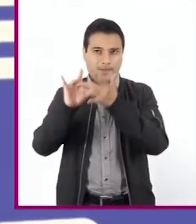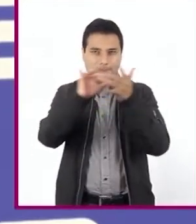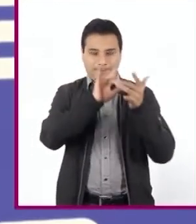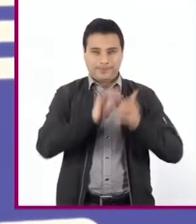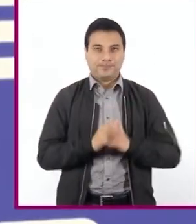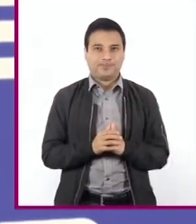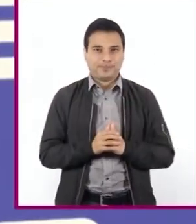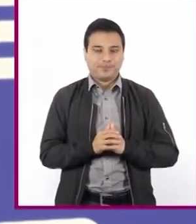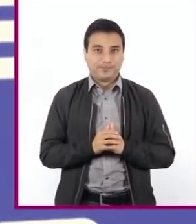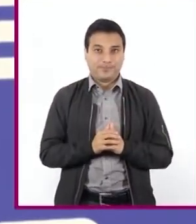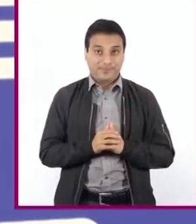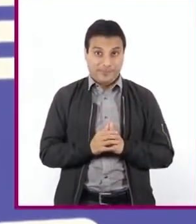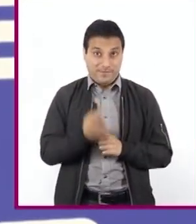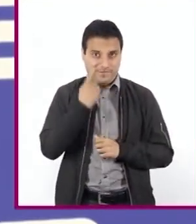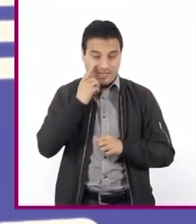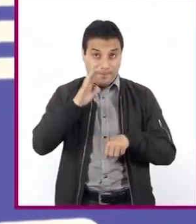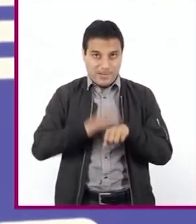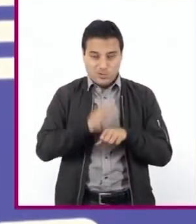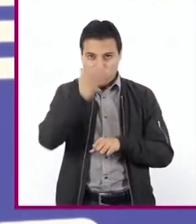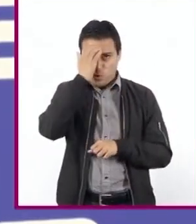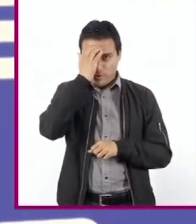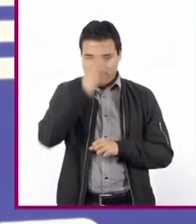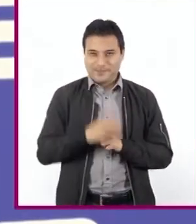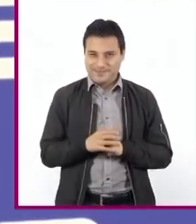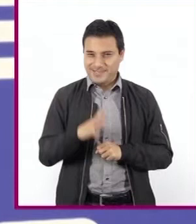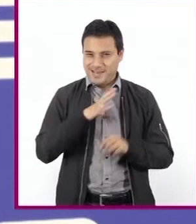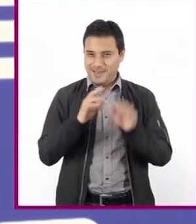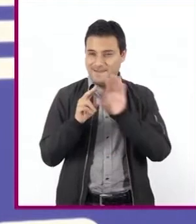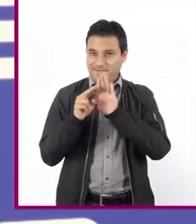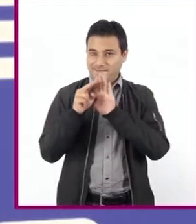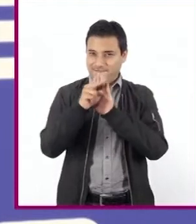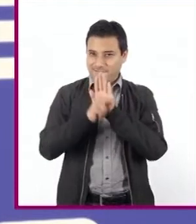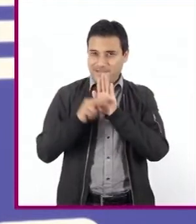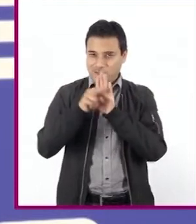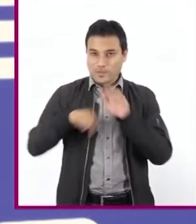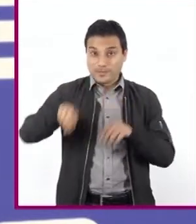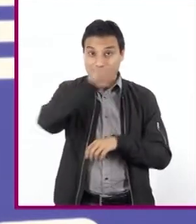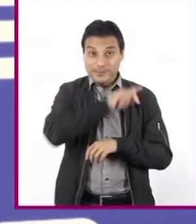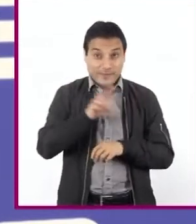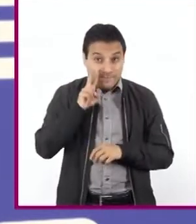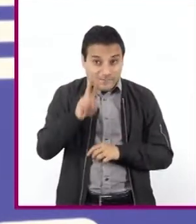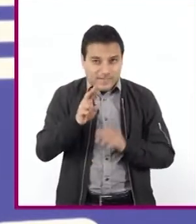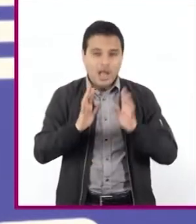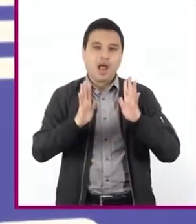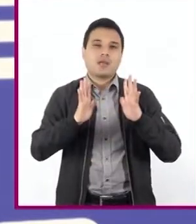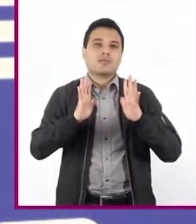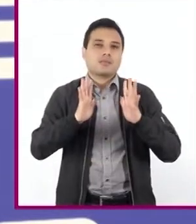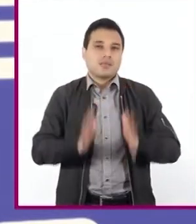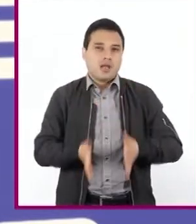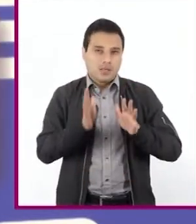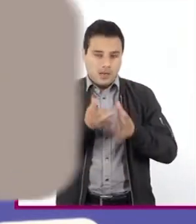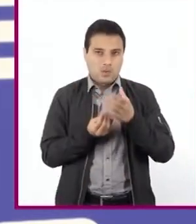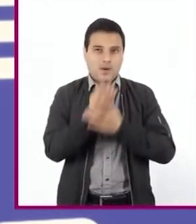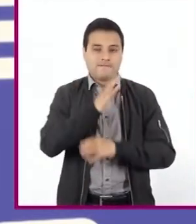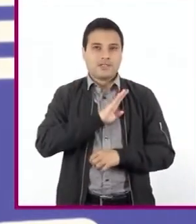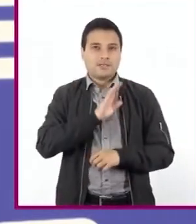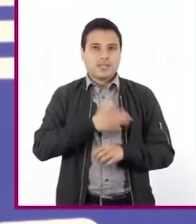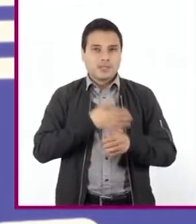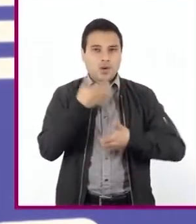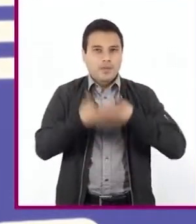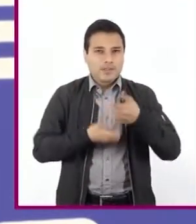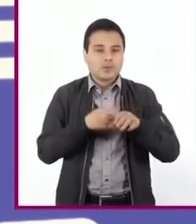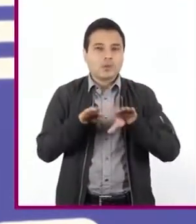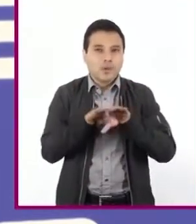más sobre esto, acompáñennos a ver el siguiente video que permite entender el papel de Nueva España en el comercio internacional.